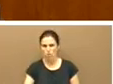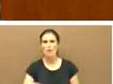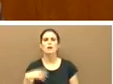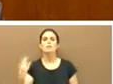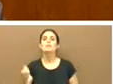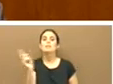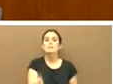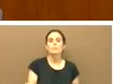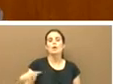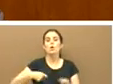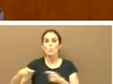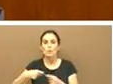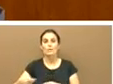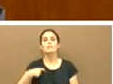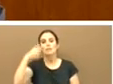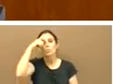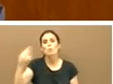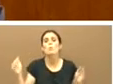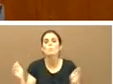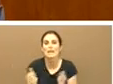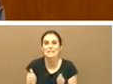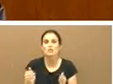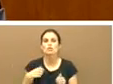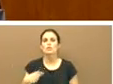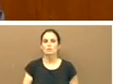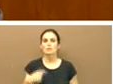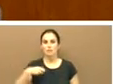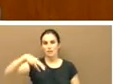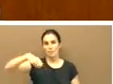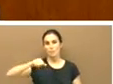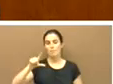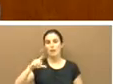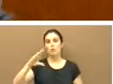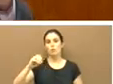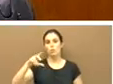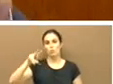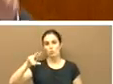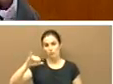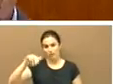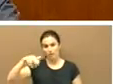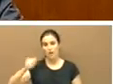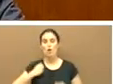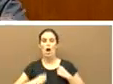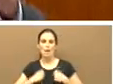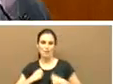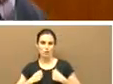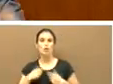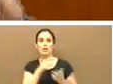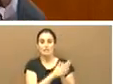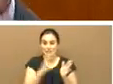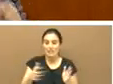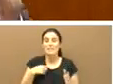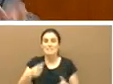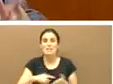y a los comerciantes de los pueblos pequeños, desde Malcocinado a Baños de Montemayor. Las medidas de Rajoy y Monago están